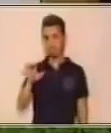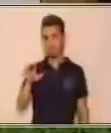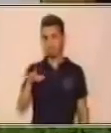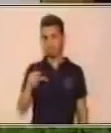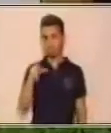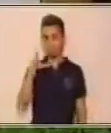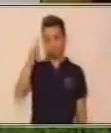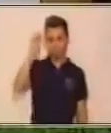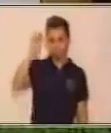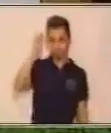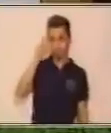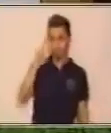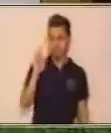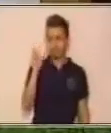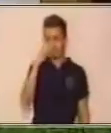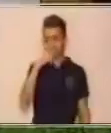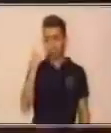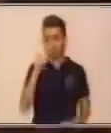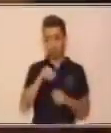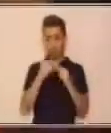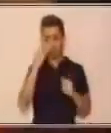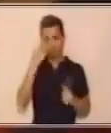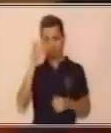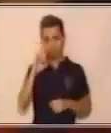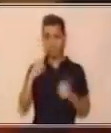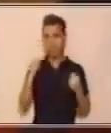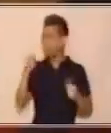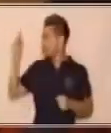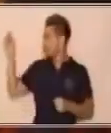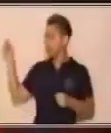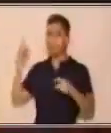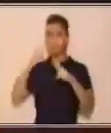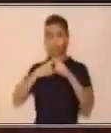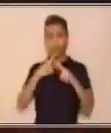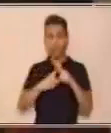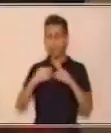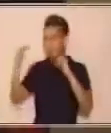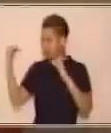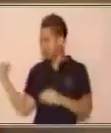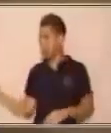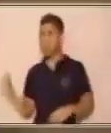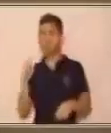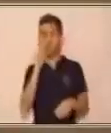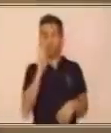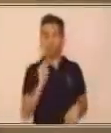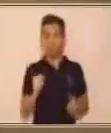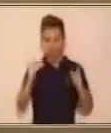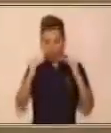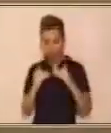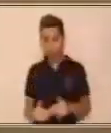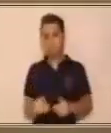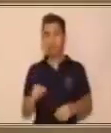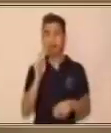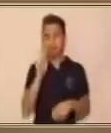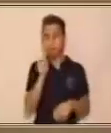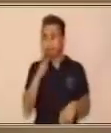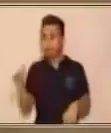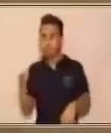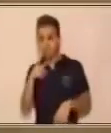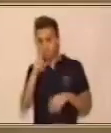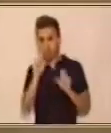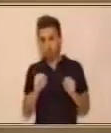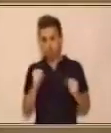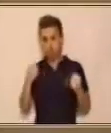división, esta multiplicación y esta división de decimales. Te aseguro que tendrás éxito si pones mucha atención